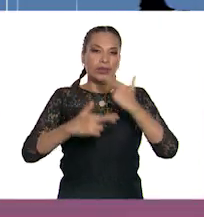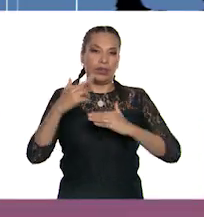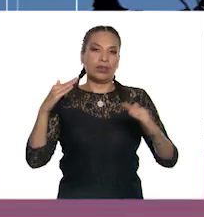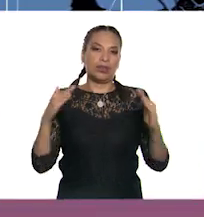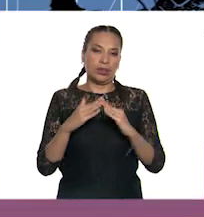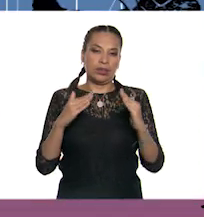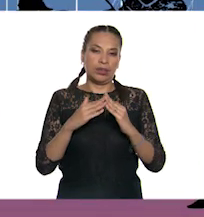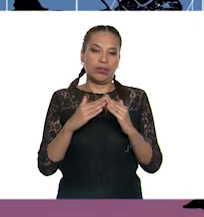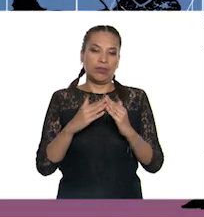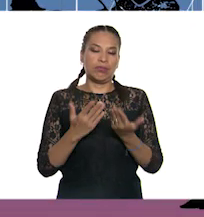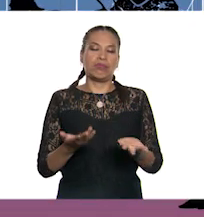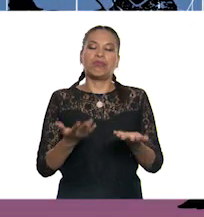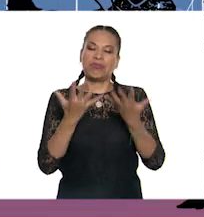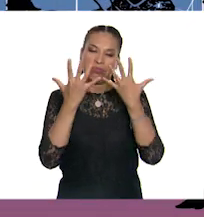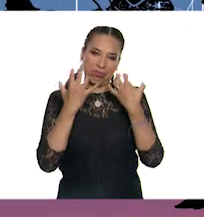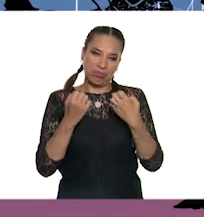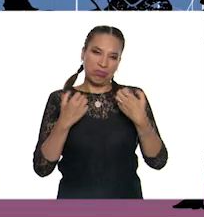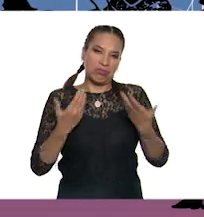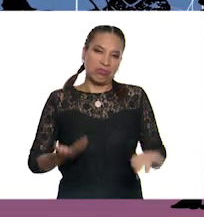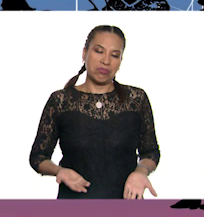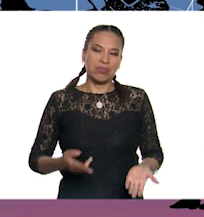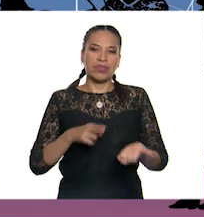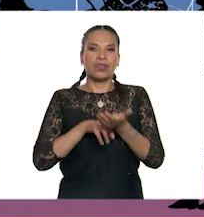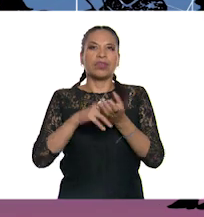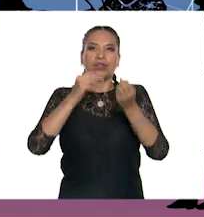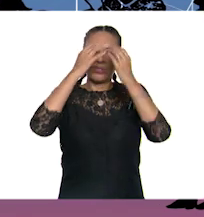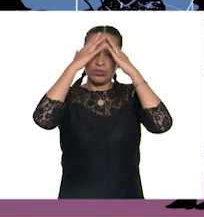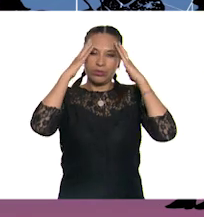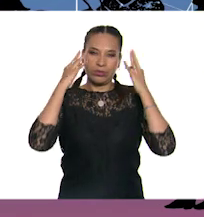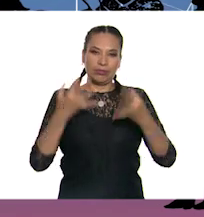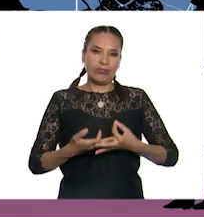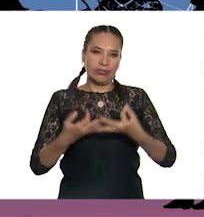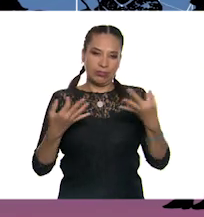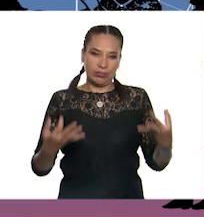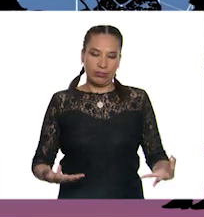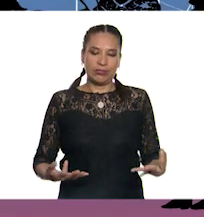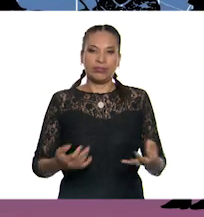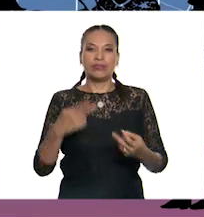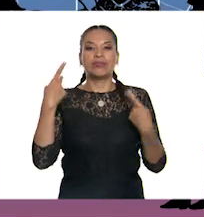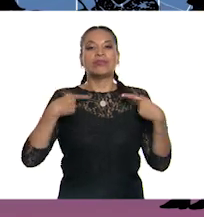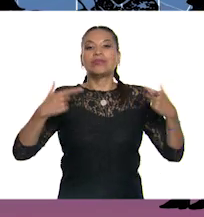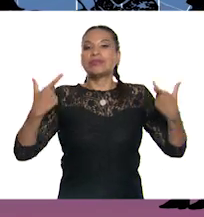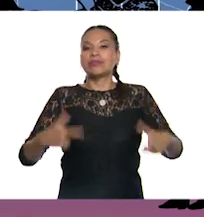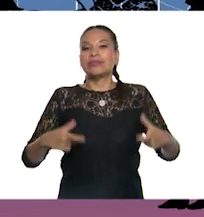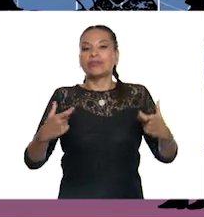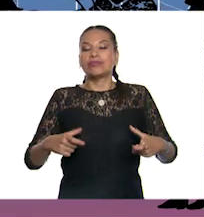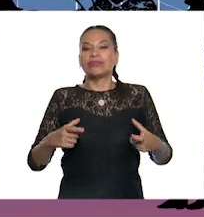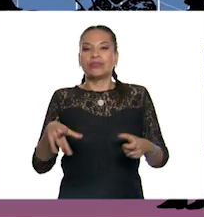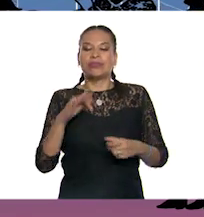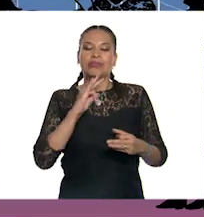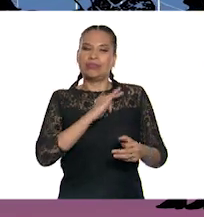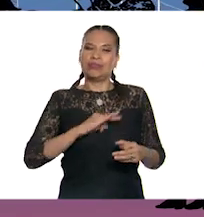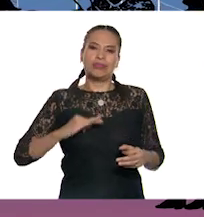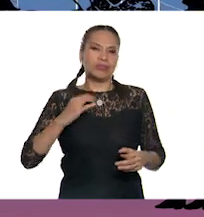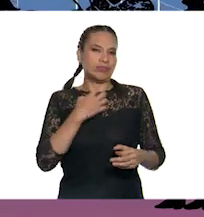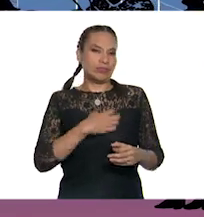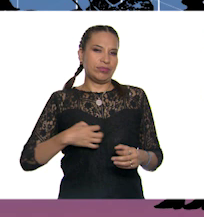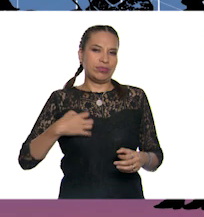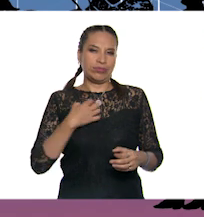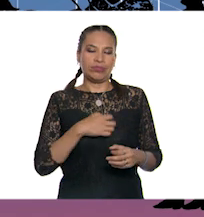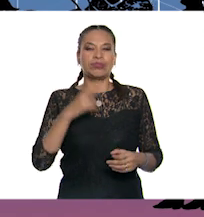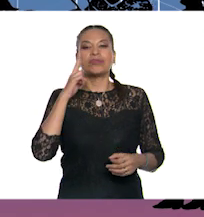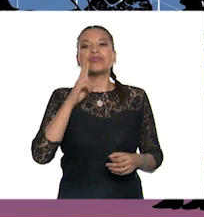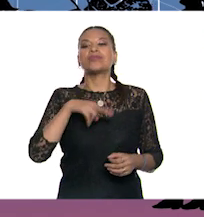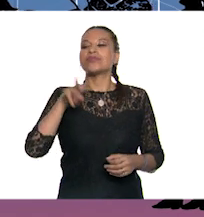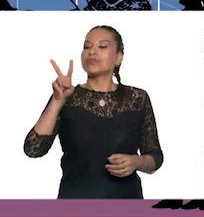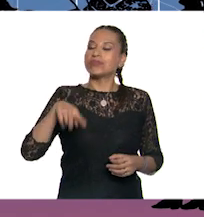sus casitas con los brazos caídos, negros por el sudor y la tierra. Los burgueses, redondos, satisfechos, lanzando